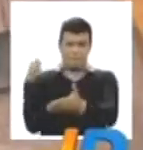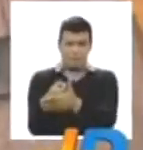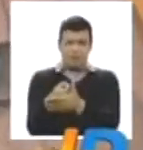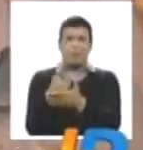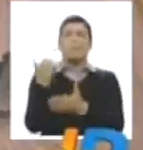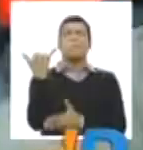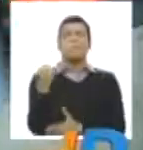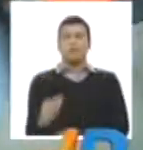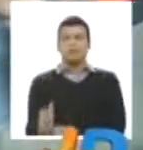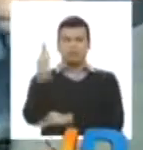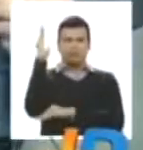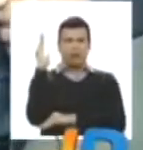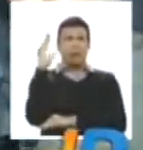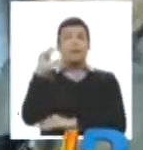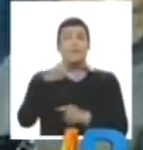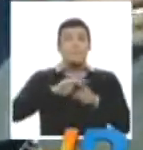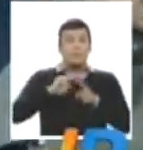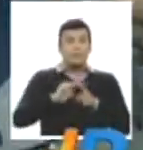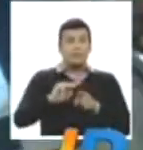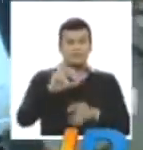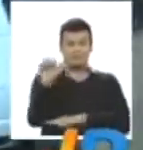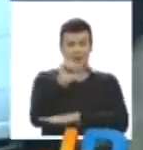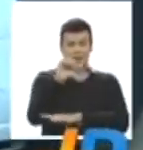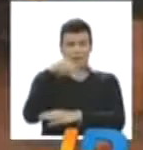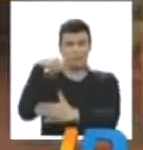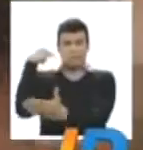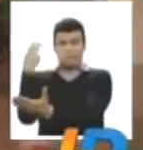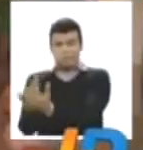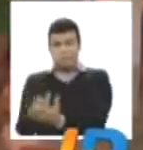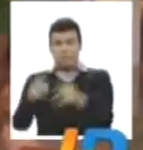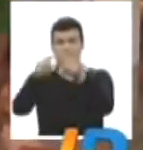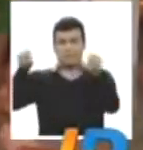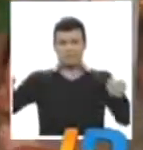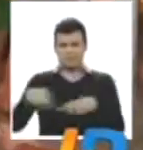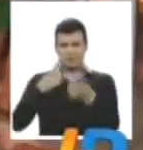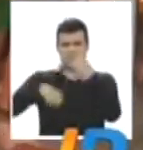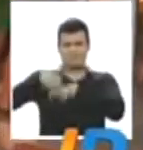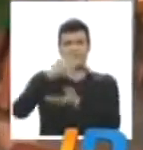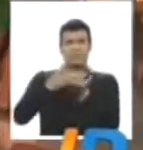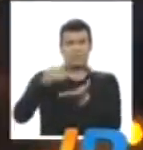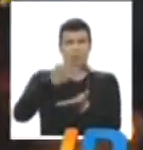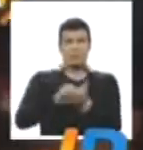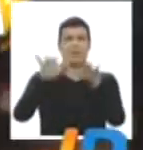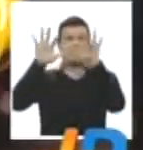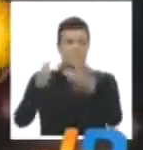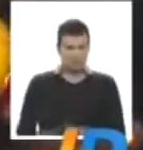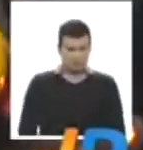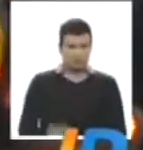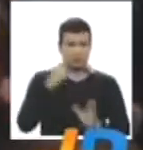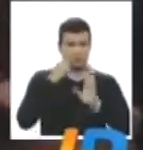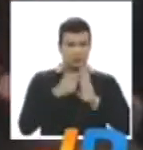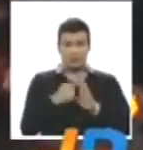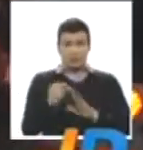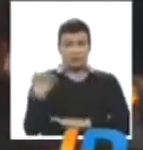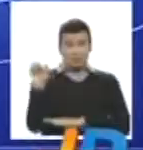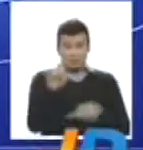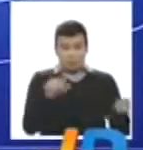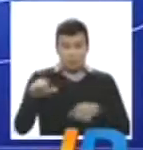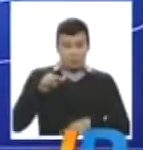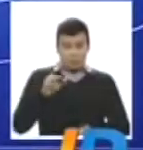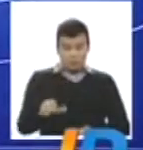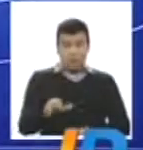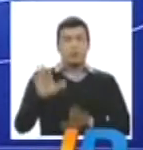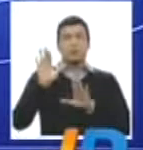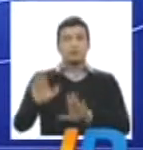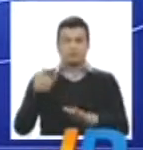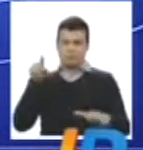En una maniobra del conductor, el carro fue a parar a esta prendería ocasionándole daños estructurales. Una vez parado, este emprendió la huida.